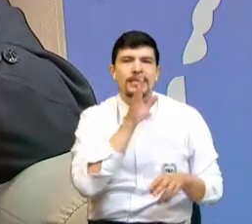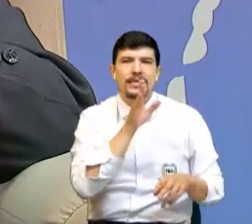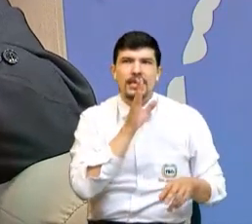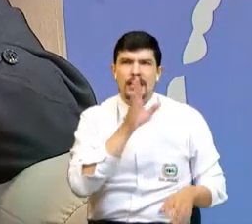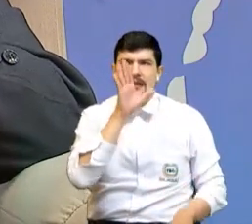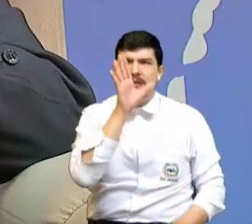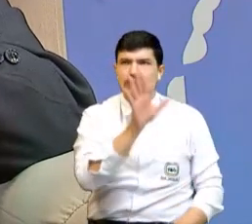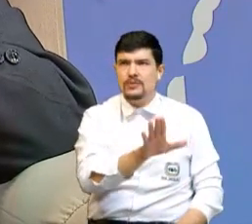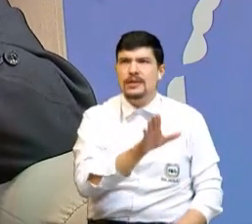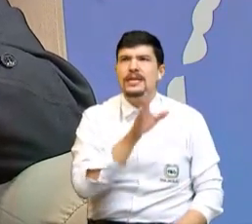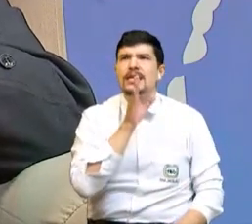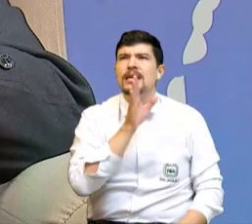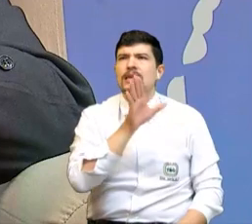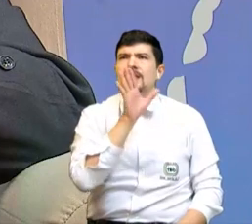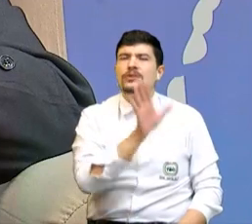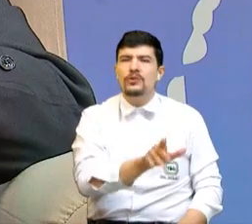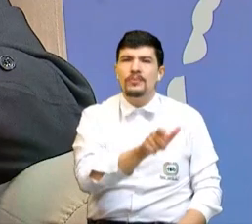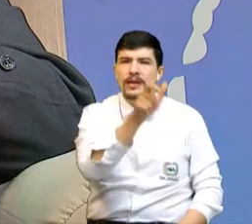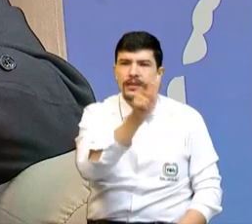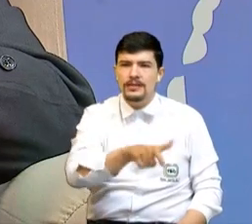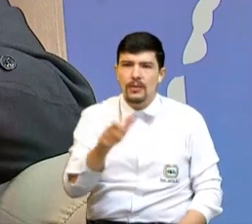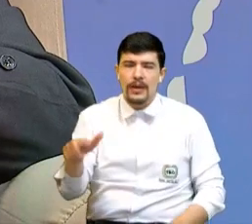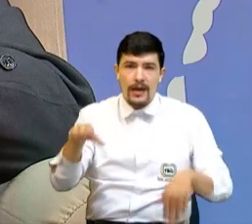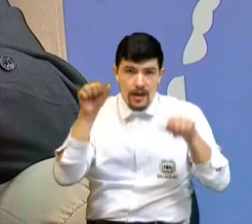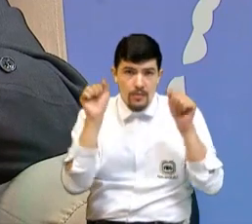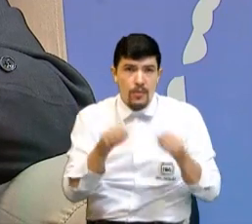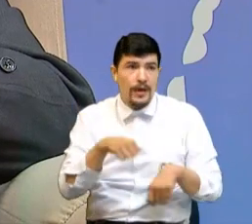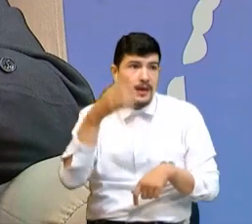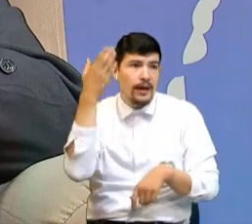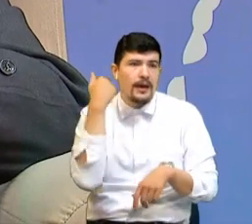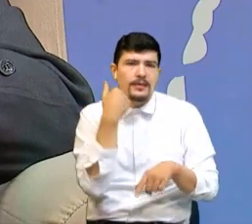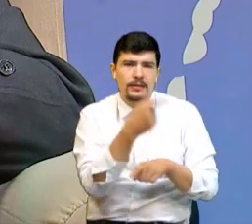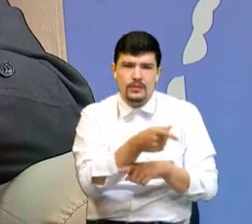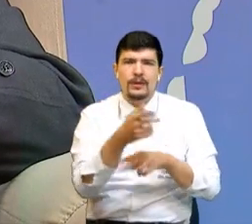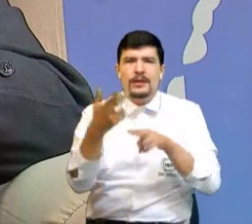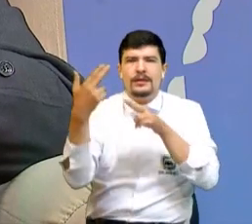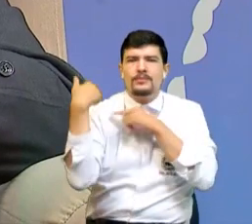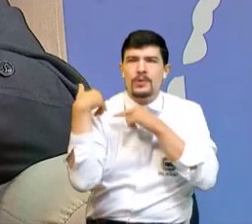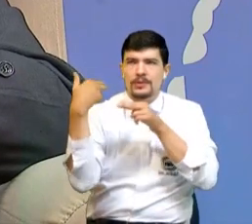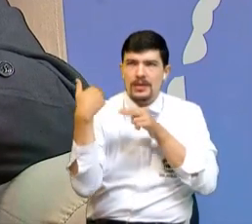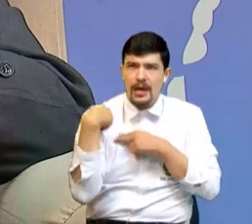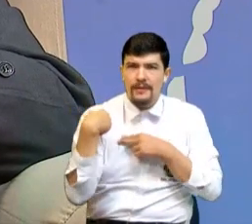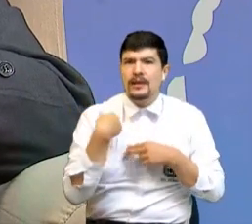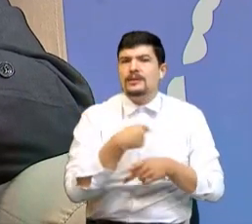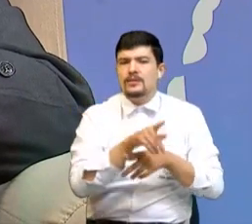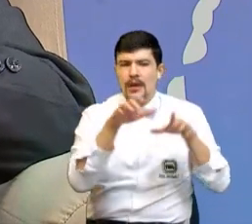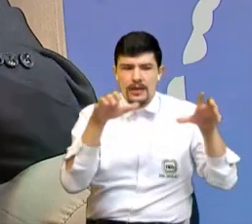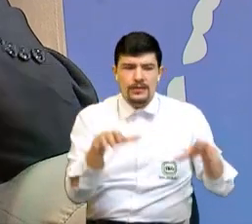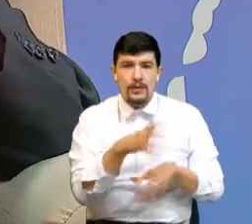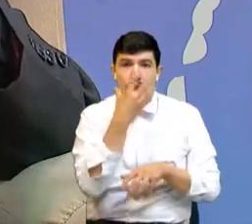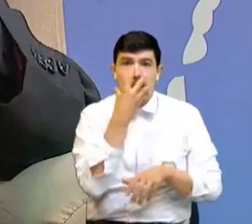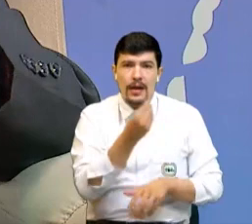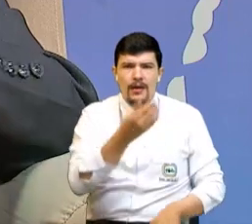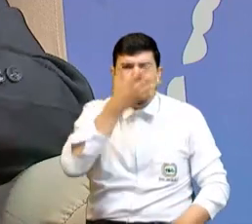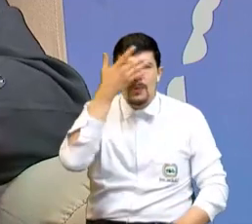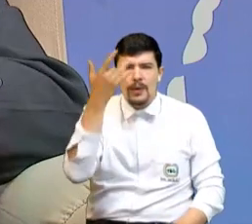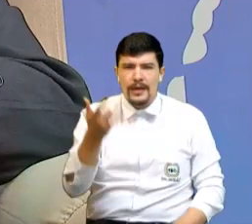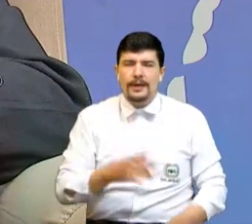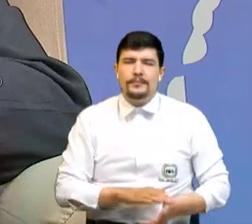quienes eventualmente pudieron ser responsables de esos hechos, porque